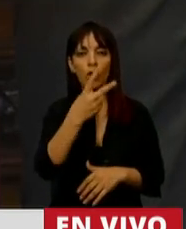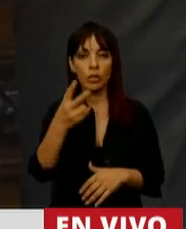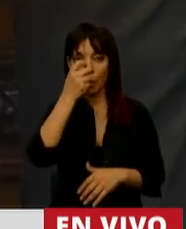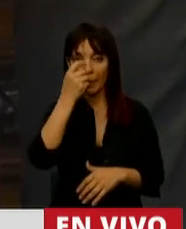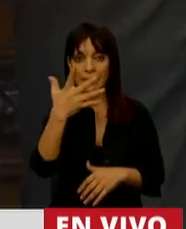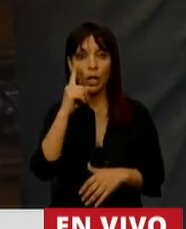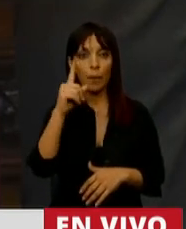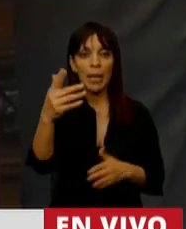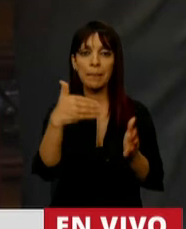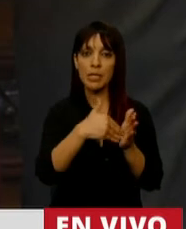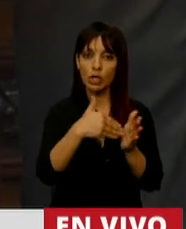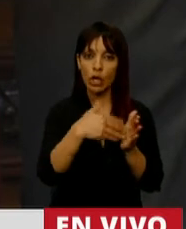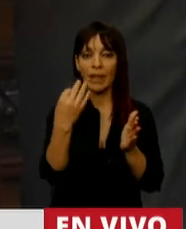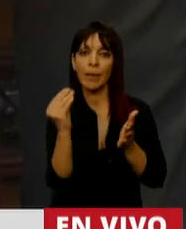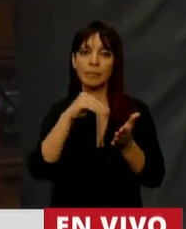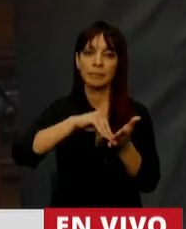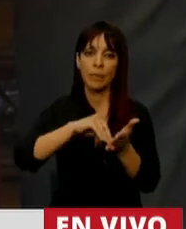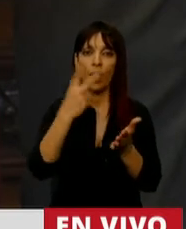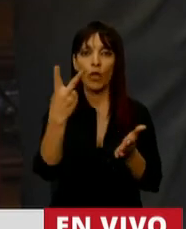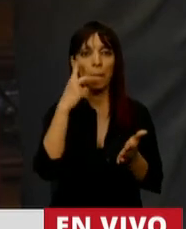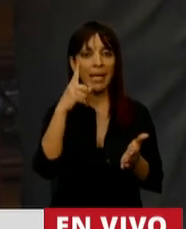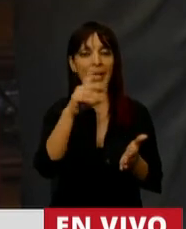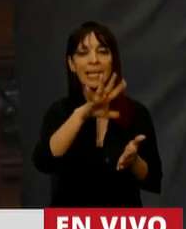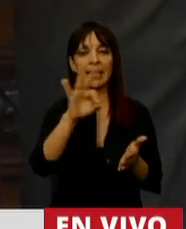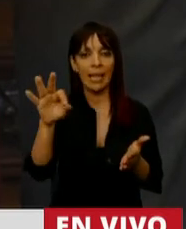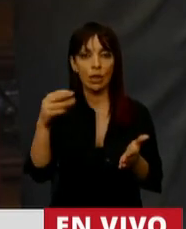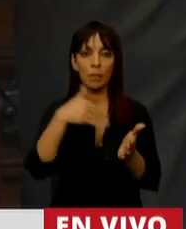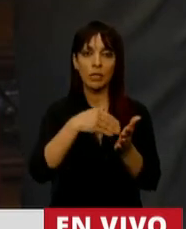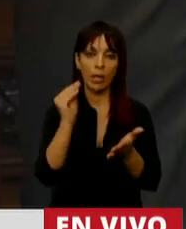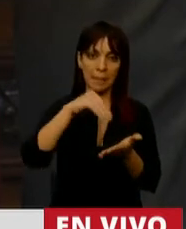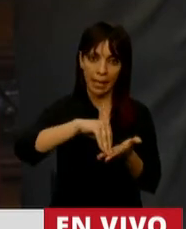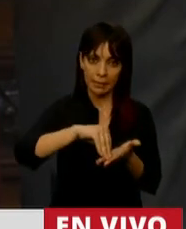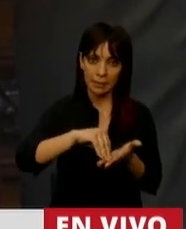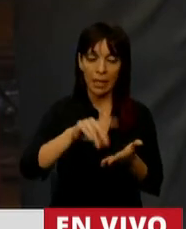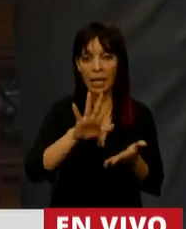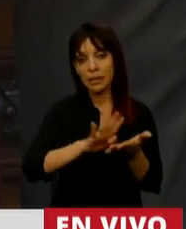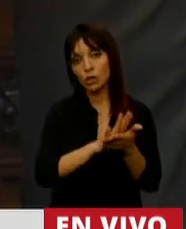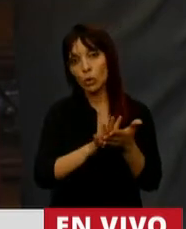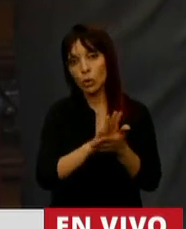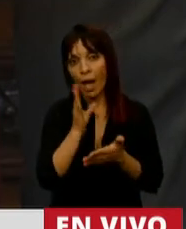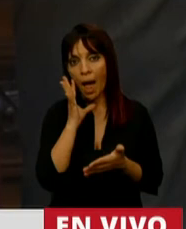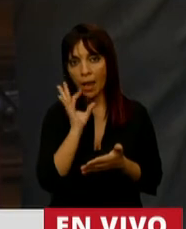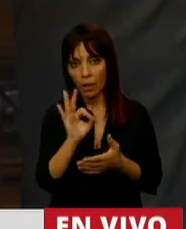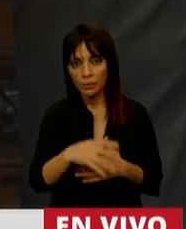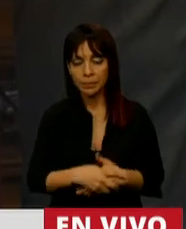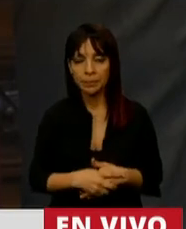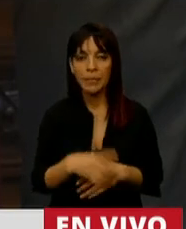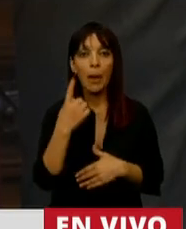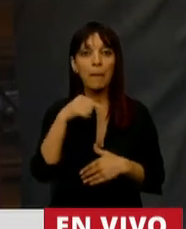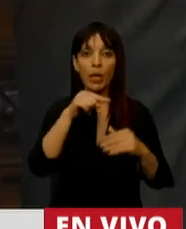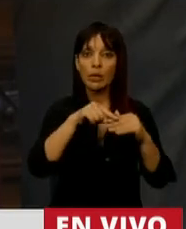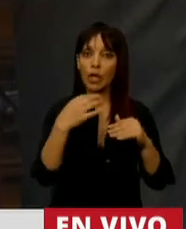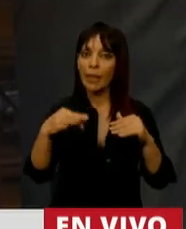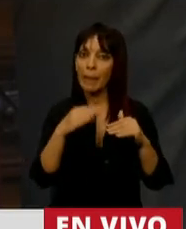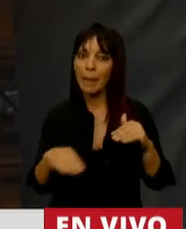millones habría que agregarle unos 2.500 millones más. Y con eso se solucionaba el problema. Siempre y cuando con eso se alcanzara para